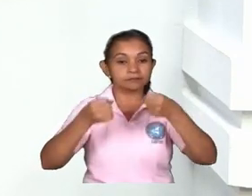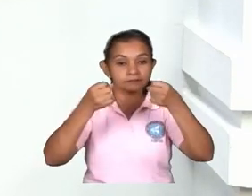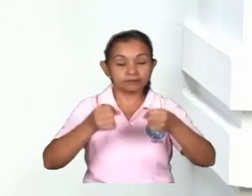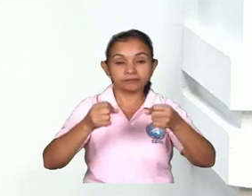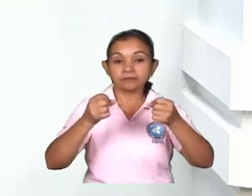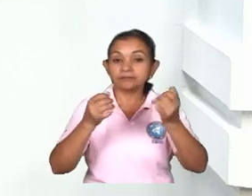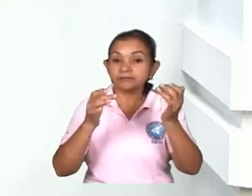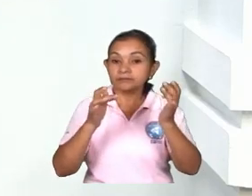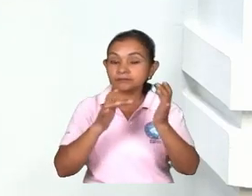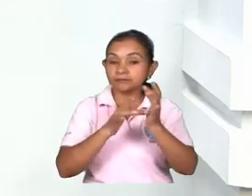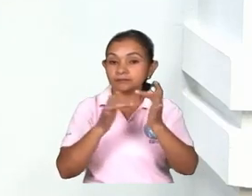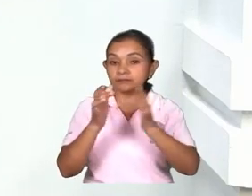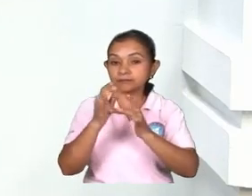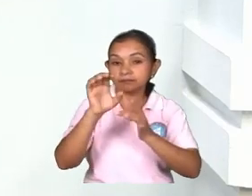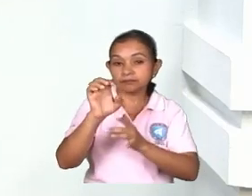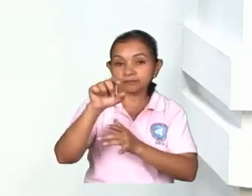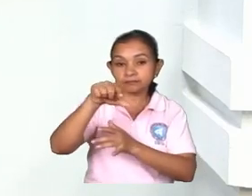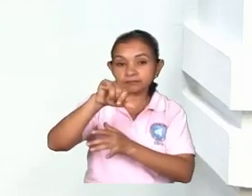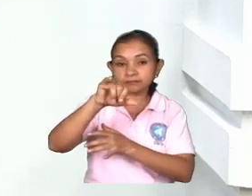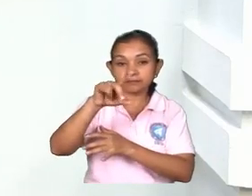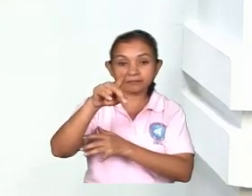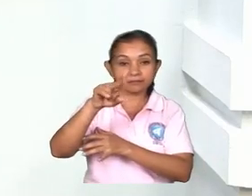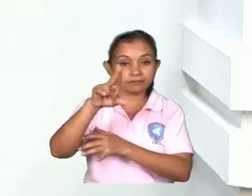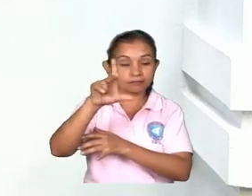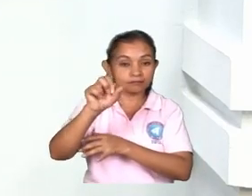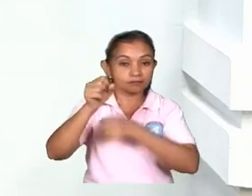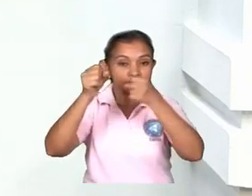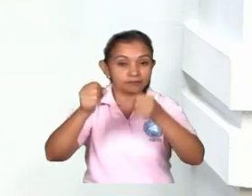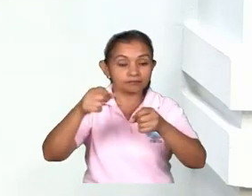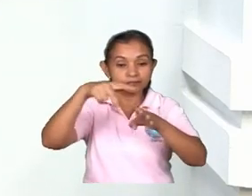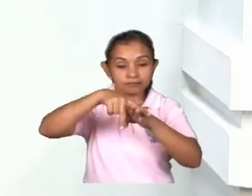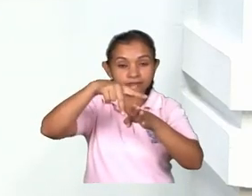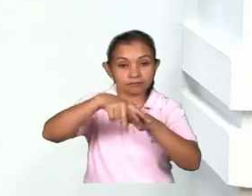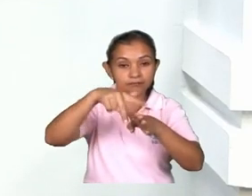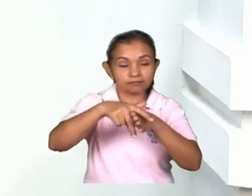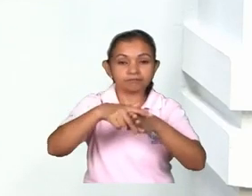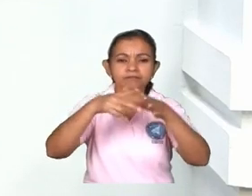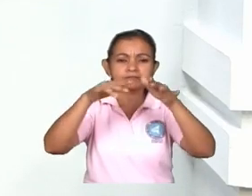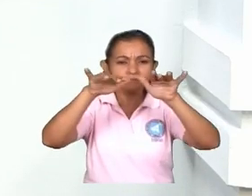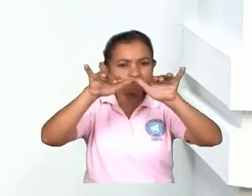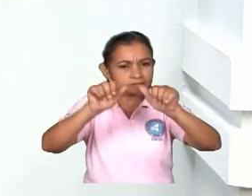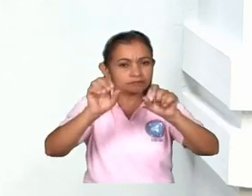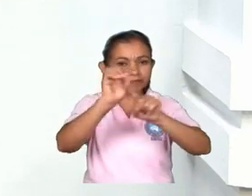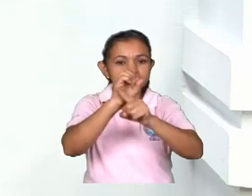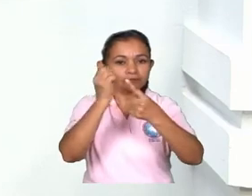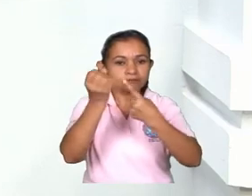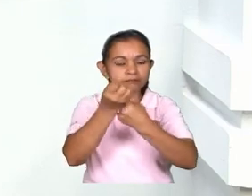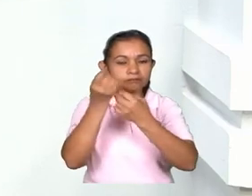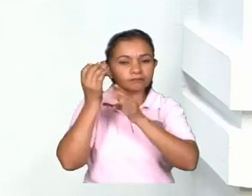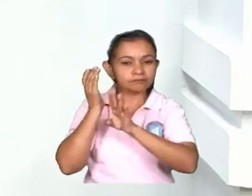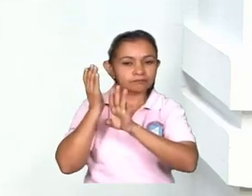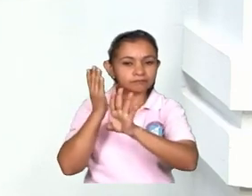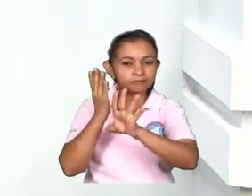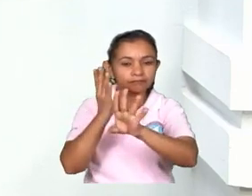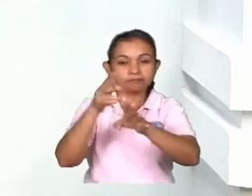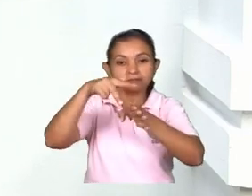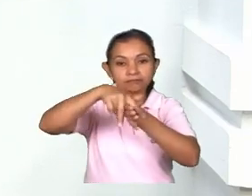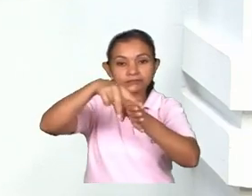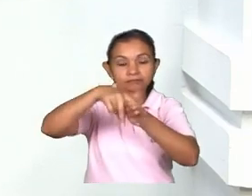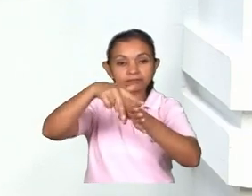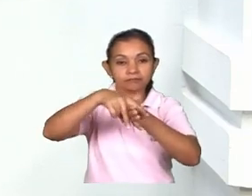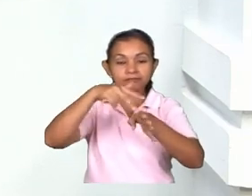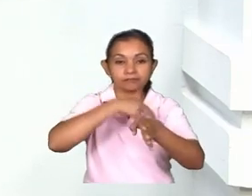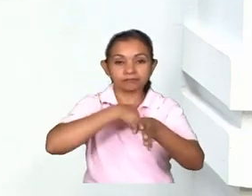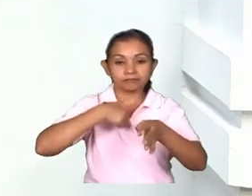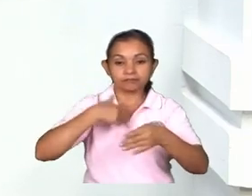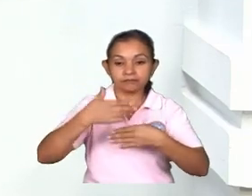La alcaldía municipal, el club hípico de Tipitapa, ya están organizados y preparados para el gran desfile hípico de este municipio, el cual se